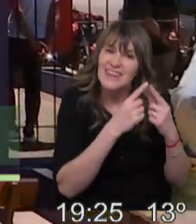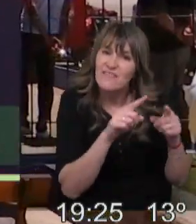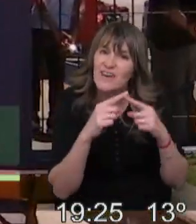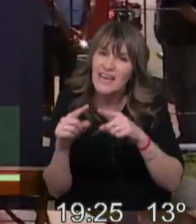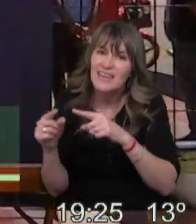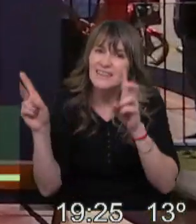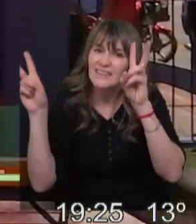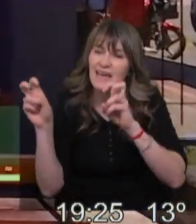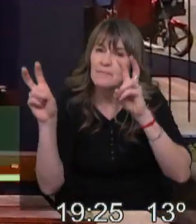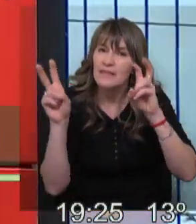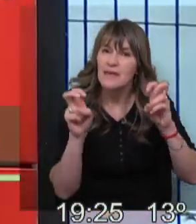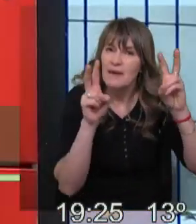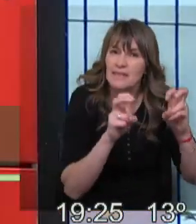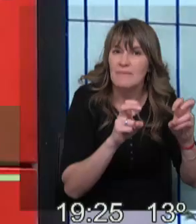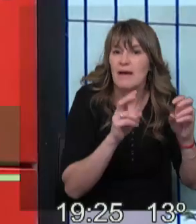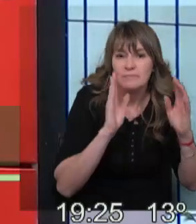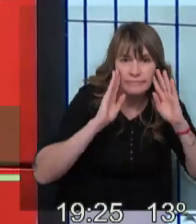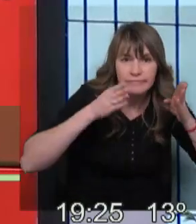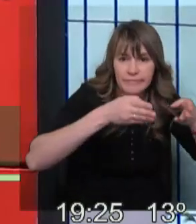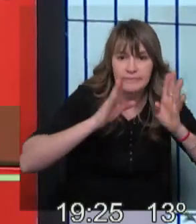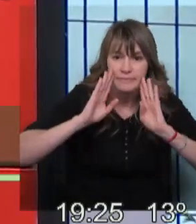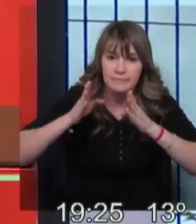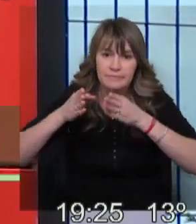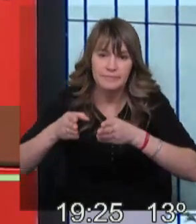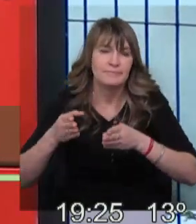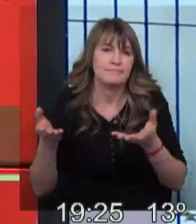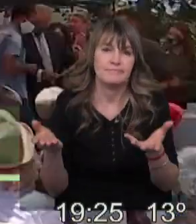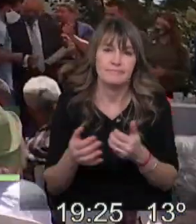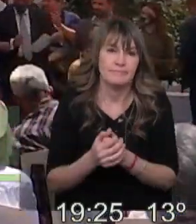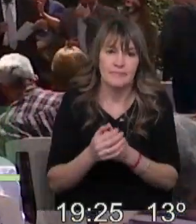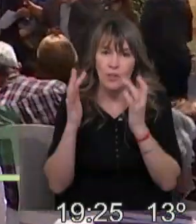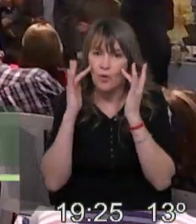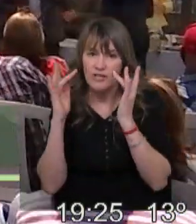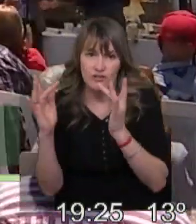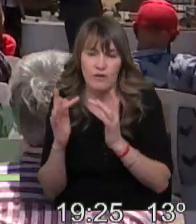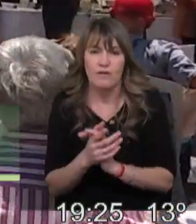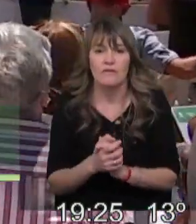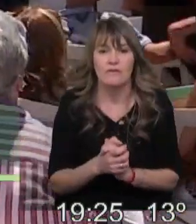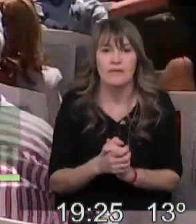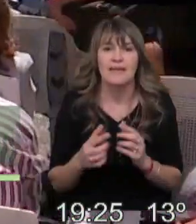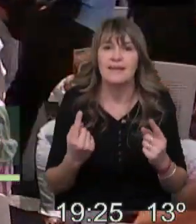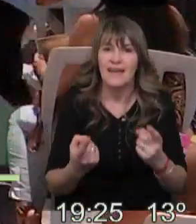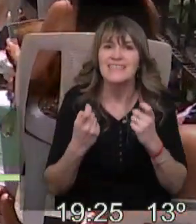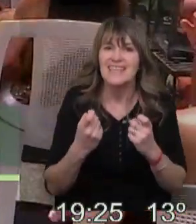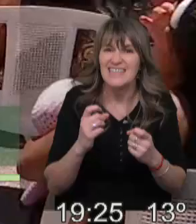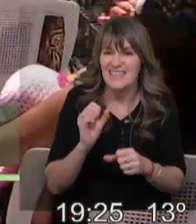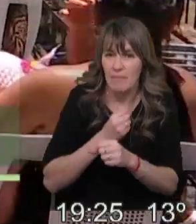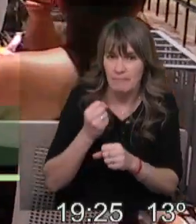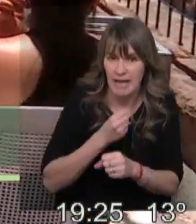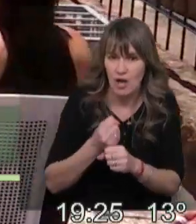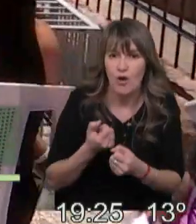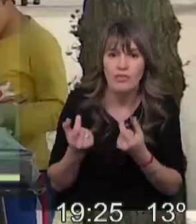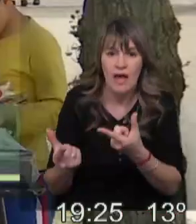son que vienen siendo también importantes, como el tema de educación, como el tema de la necesidad de empleo, de